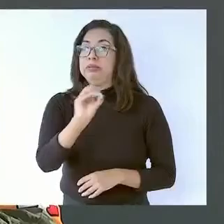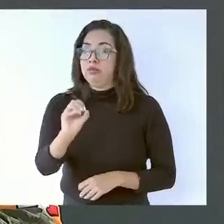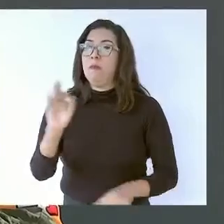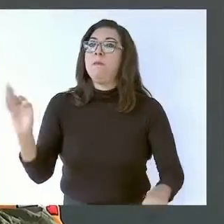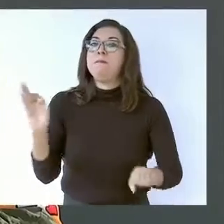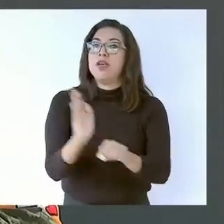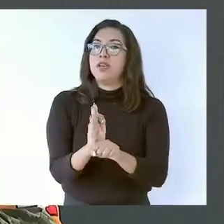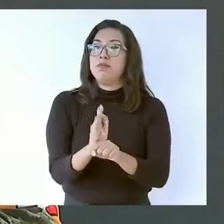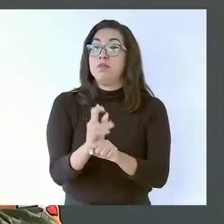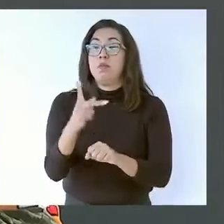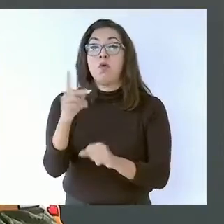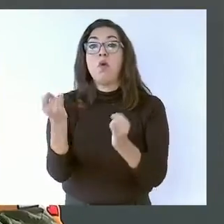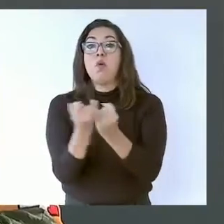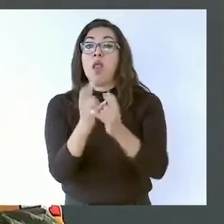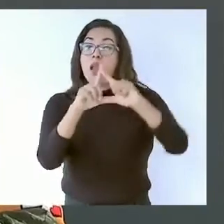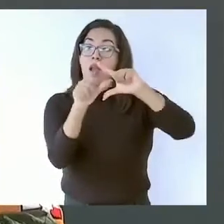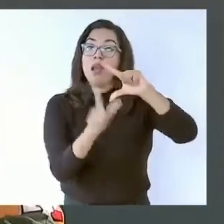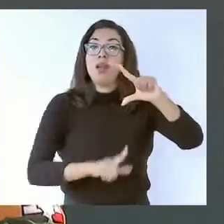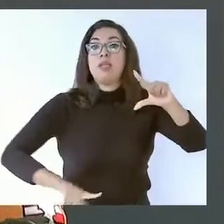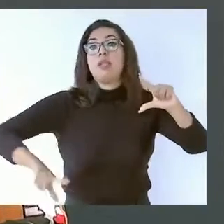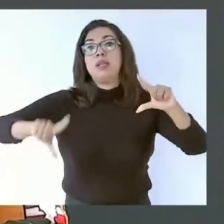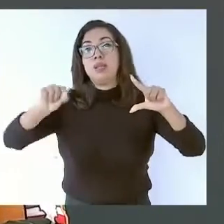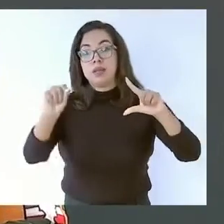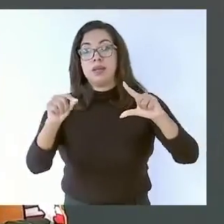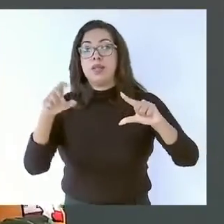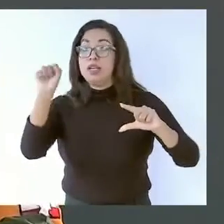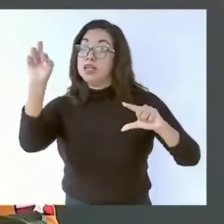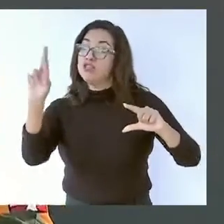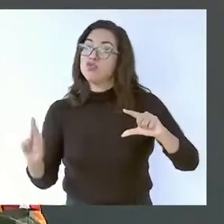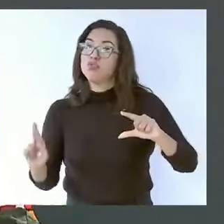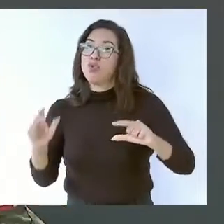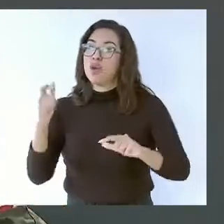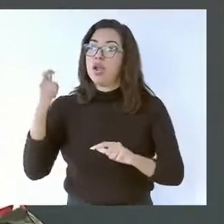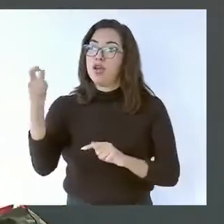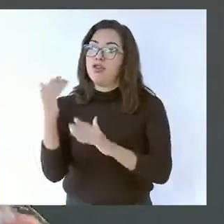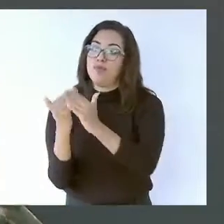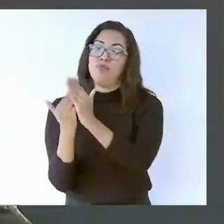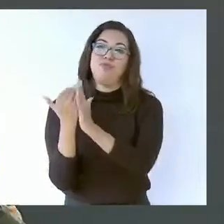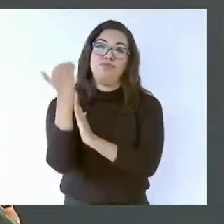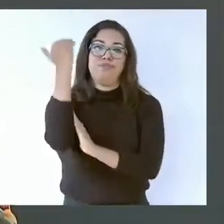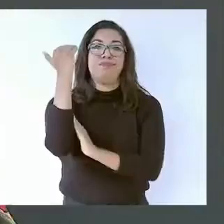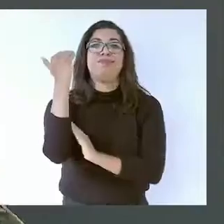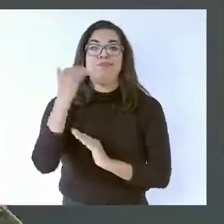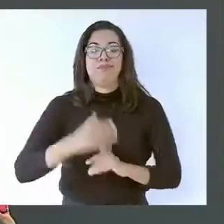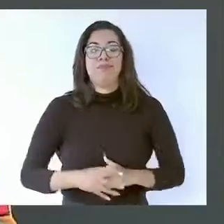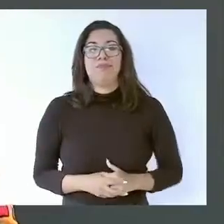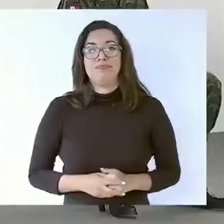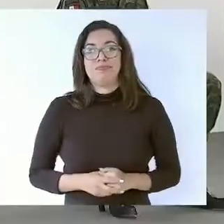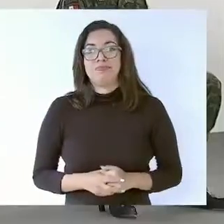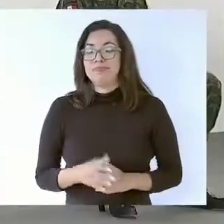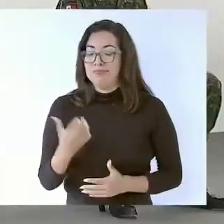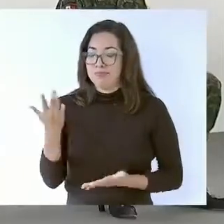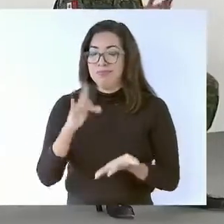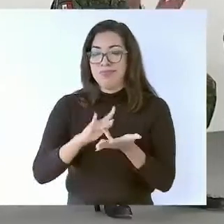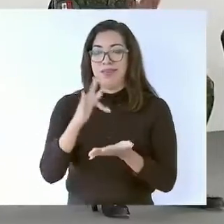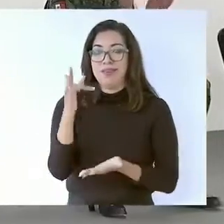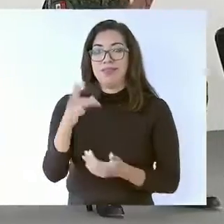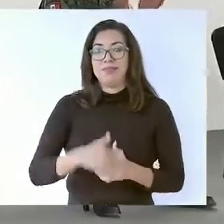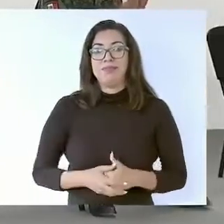impulsando el desarrollo turístico y económico del sureste del país. Muchas gracias, señor presidente. Cumplida su orden.